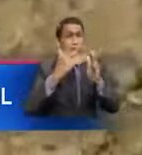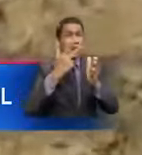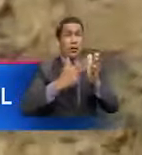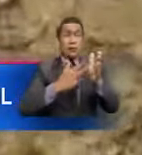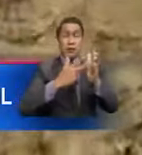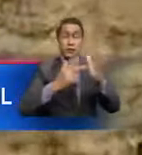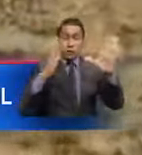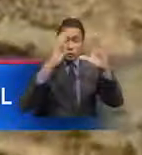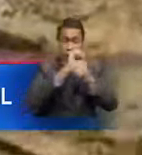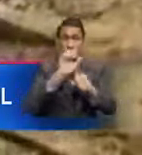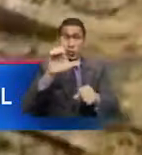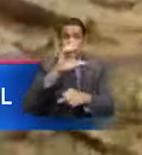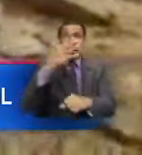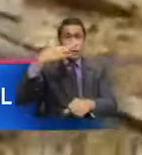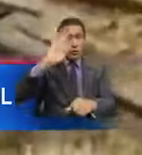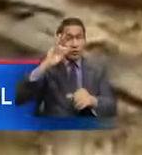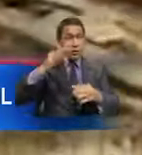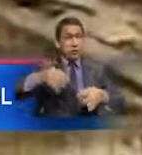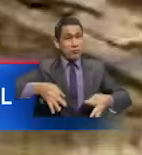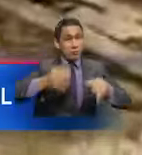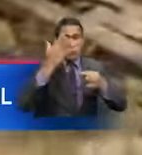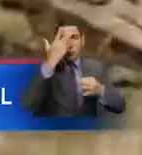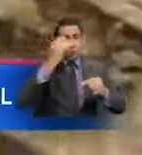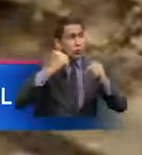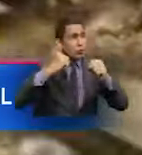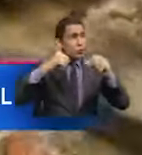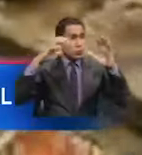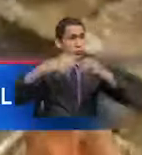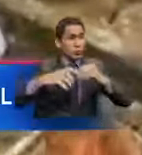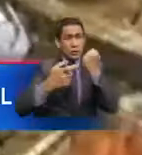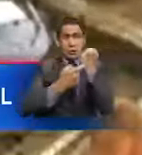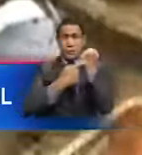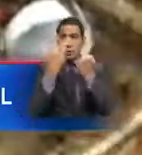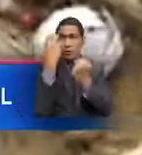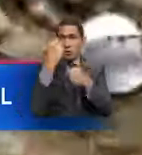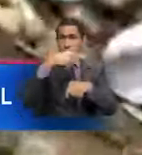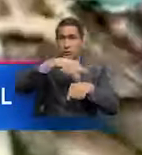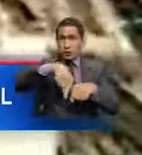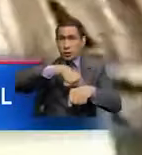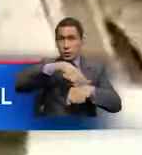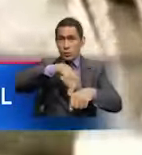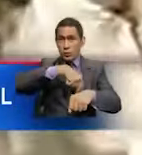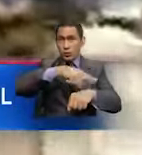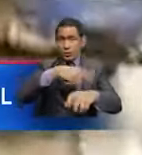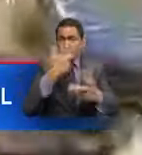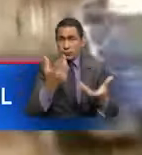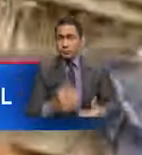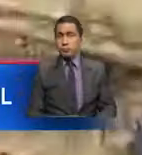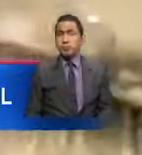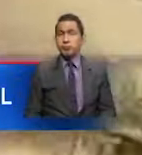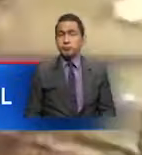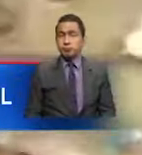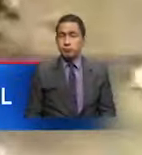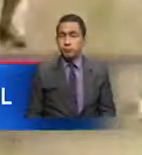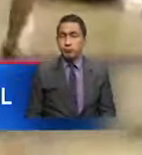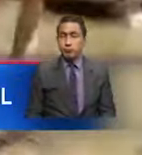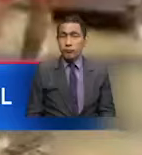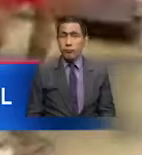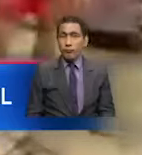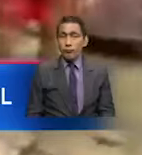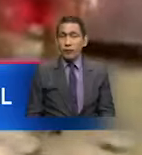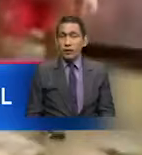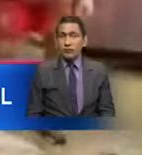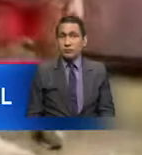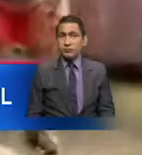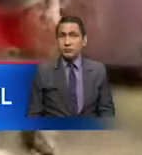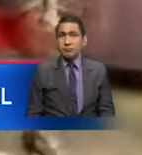lunes 19 de febrero con estas fuertes lluvias que duraron 13 horas y precisamente destrozaron lo que ustedes están viendo acá,